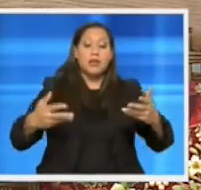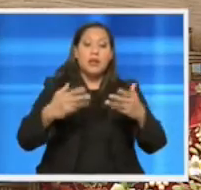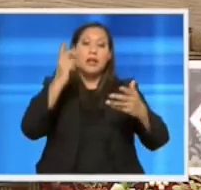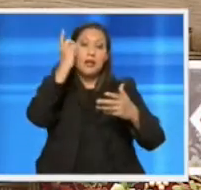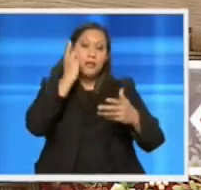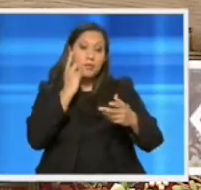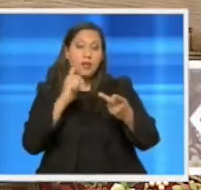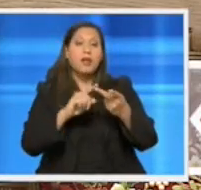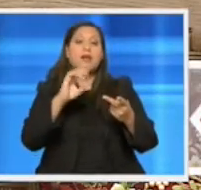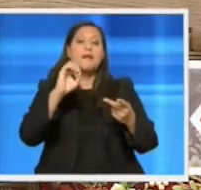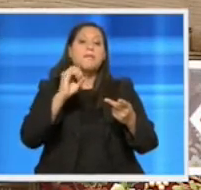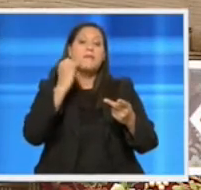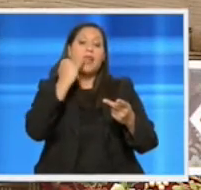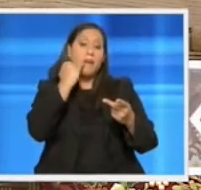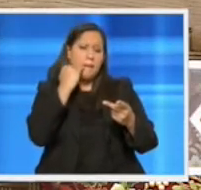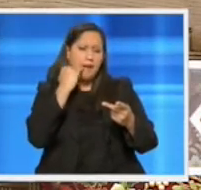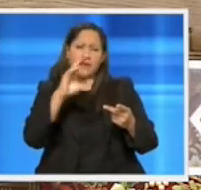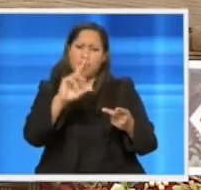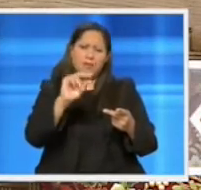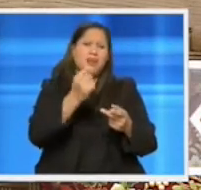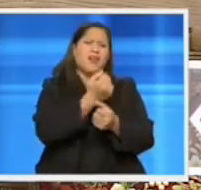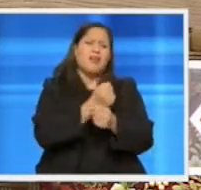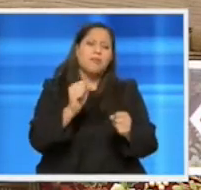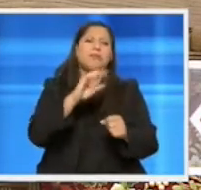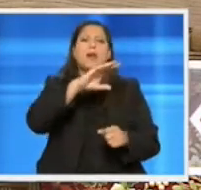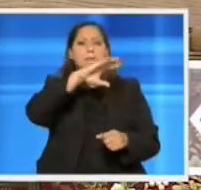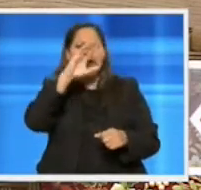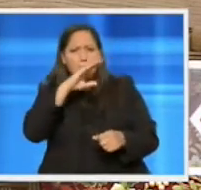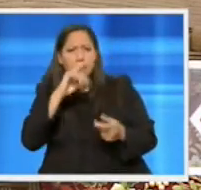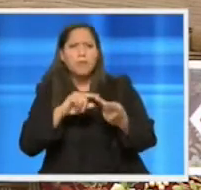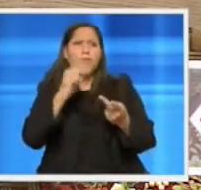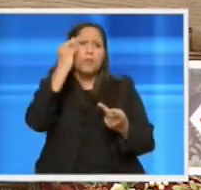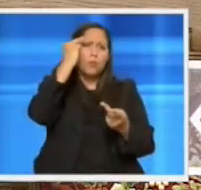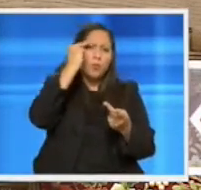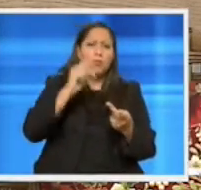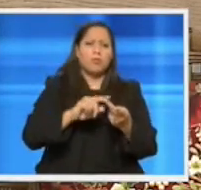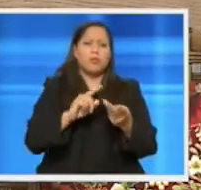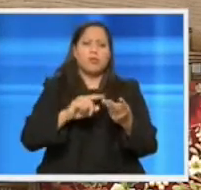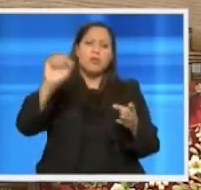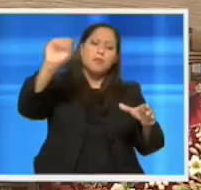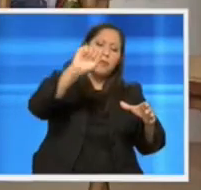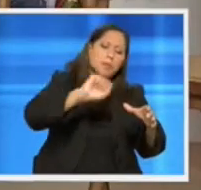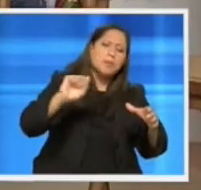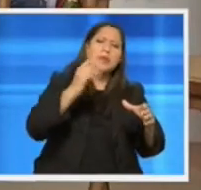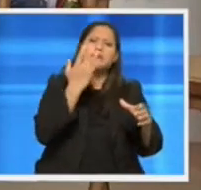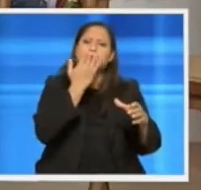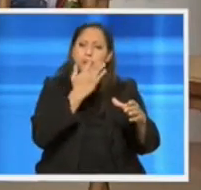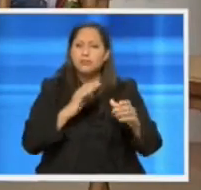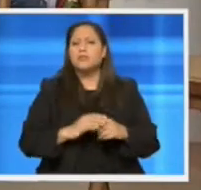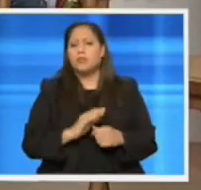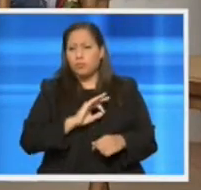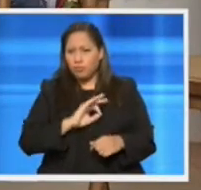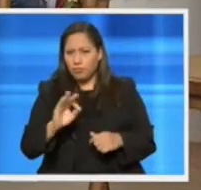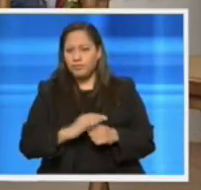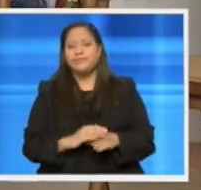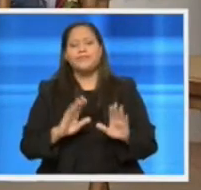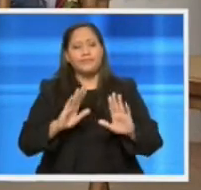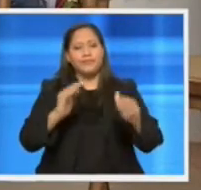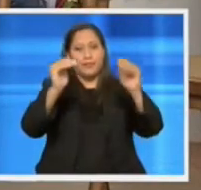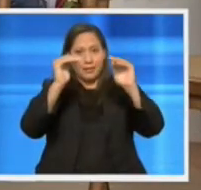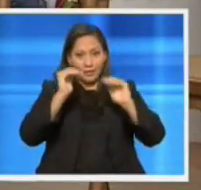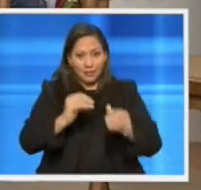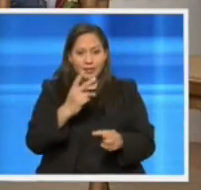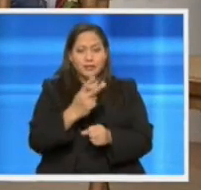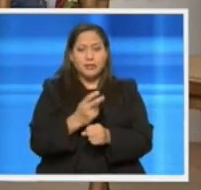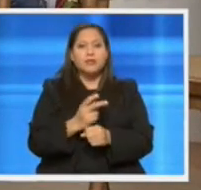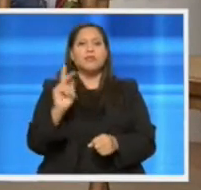lo de siempre. No la aburrida, Ajá. pero sí con mango, con uvas, con un aderezo rico. Ok, de ahí nos vamos a ir Ah. a las